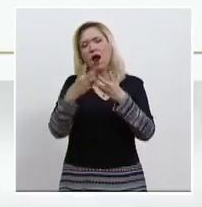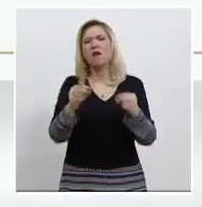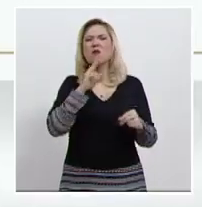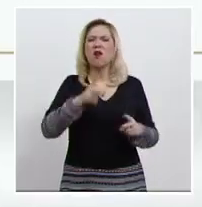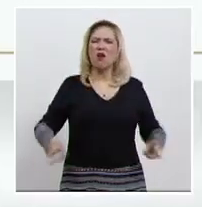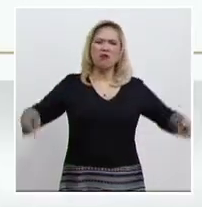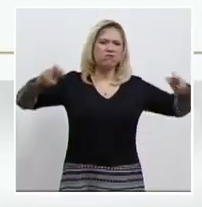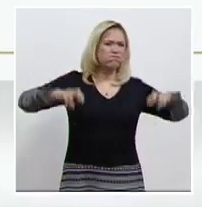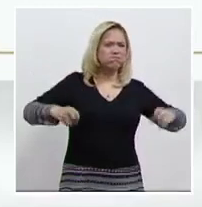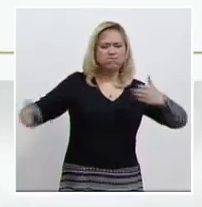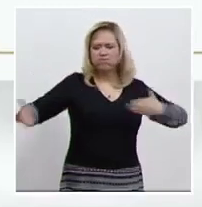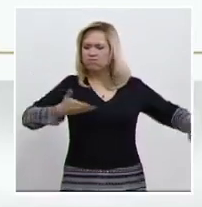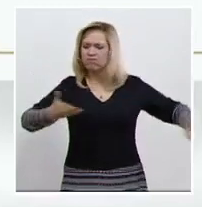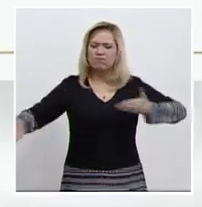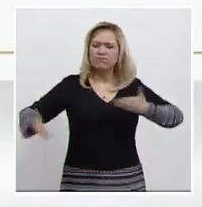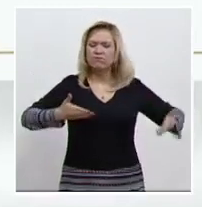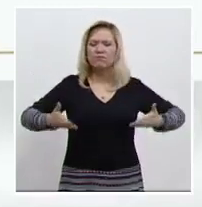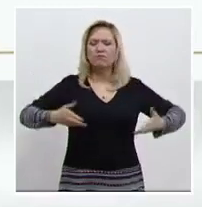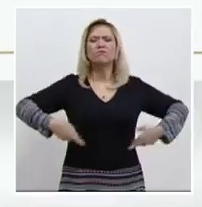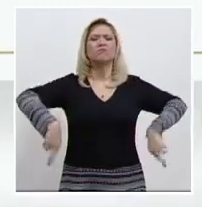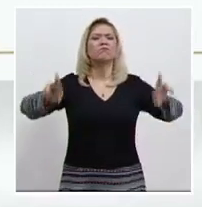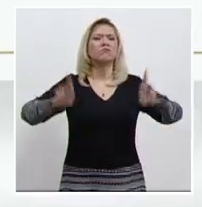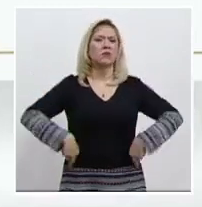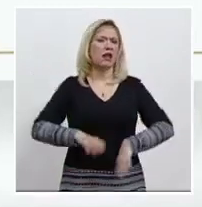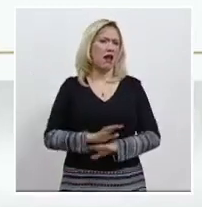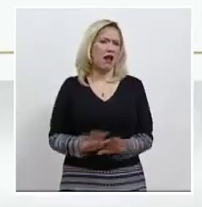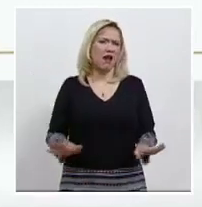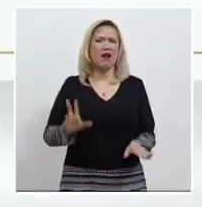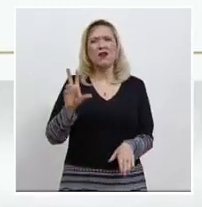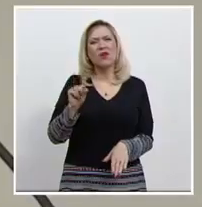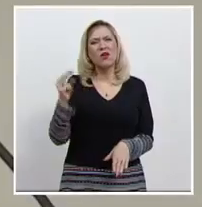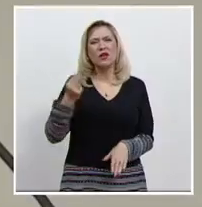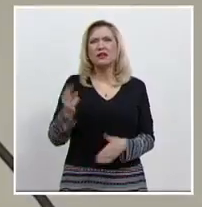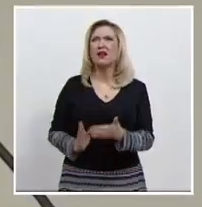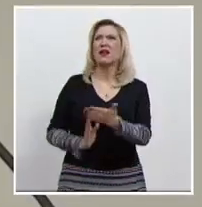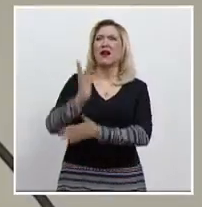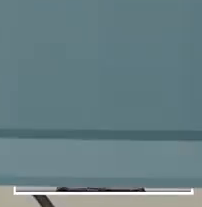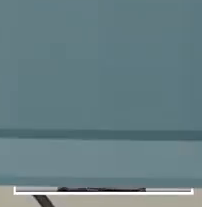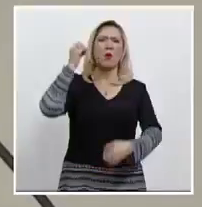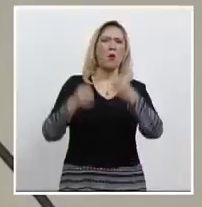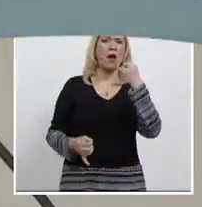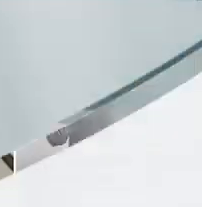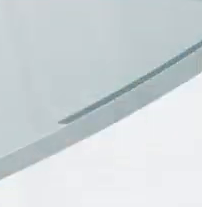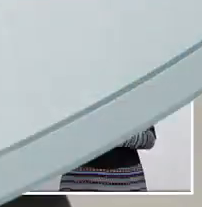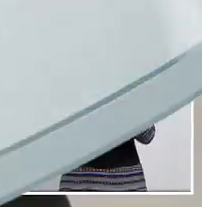de la conciliación a pesar de la resistencia de algunos juzgadores.